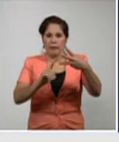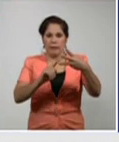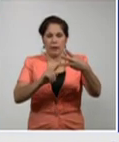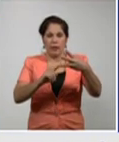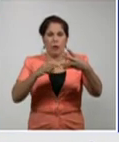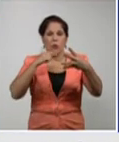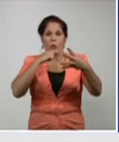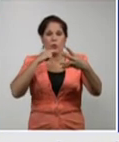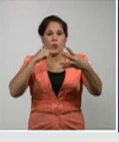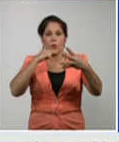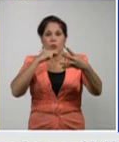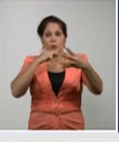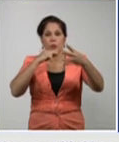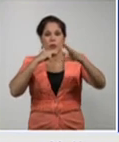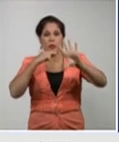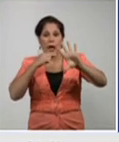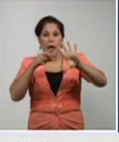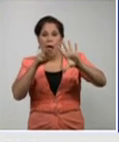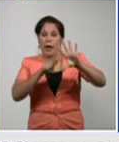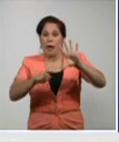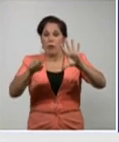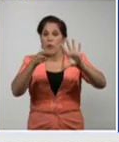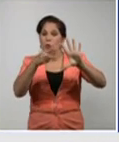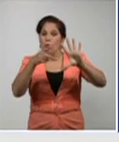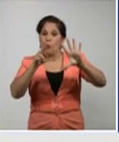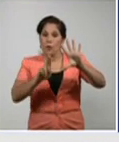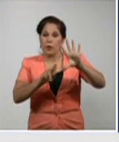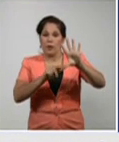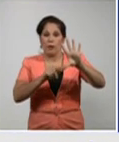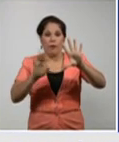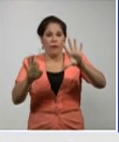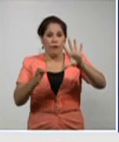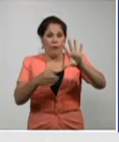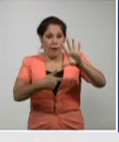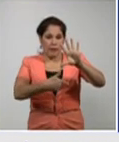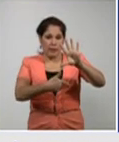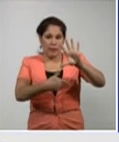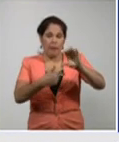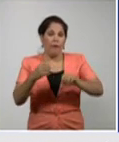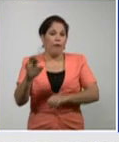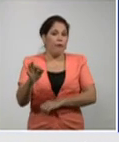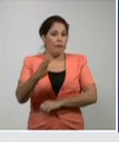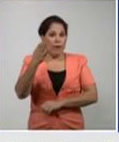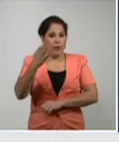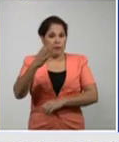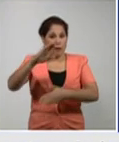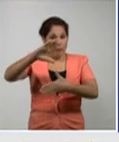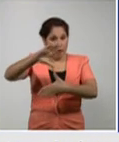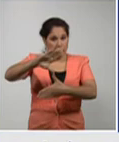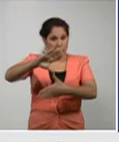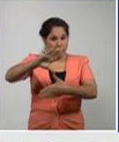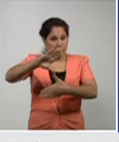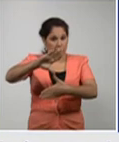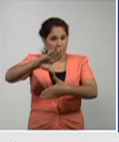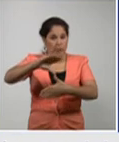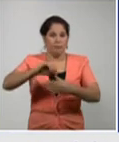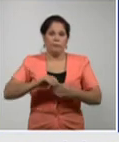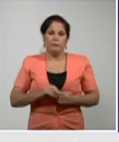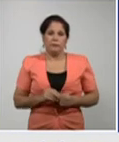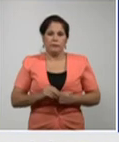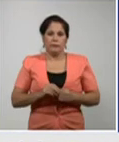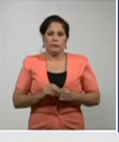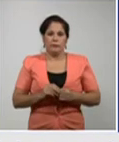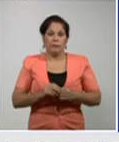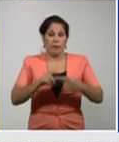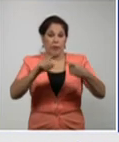Rusia, Reino Unido, Francia, y en la región de las Américas, pues como es natural, los Estados